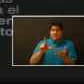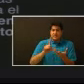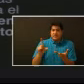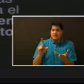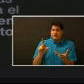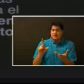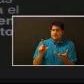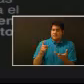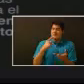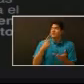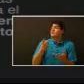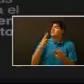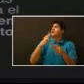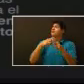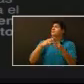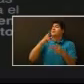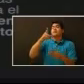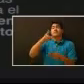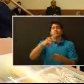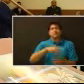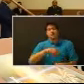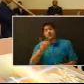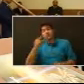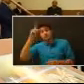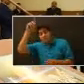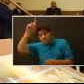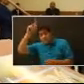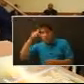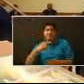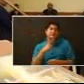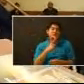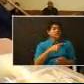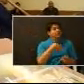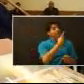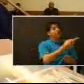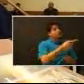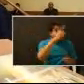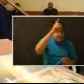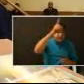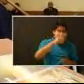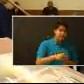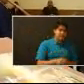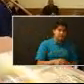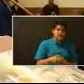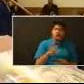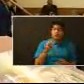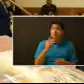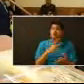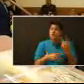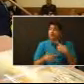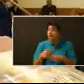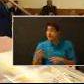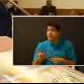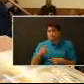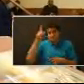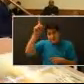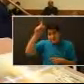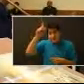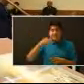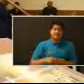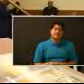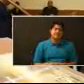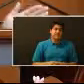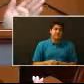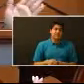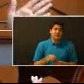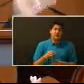Sí, entonces uno, presente, o sea, no vino fulanito, sí, diga presente, ahí está, levante la mano. Entonces,